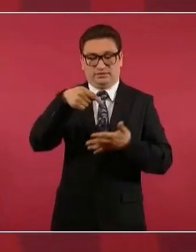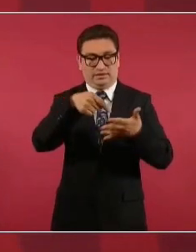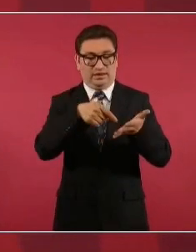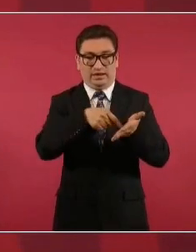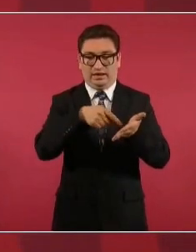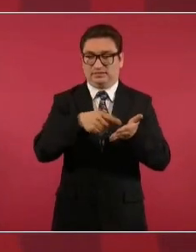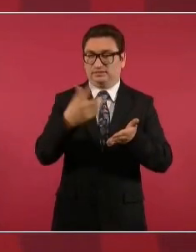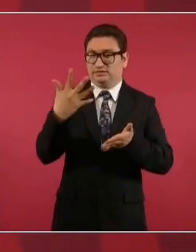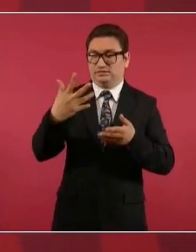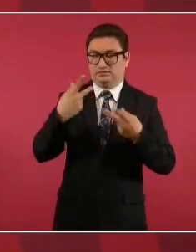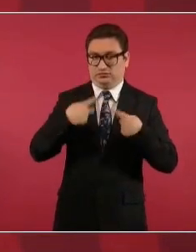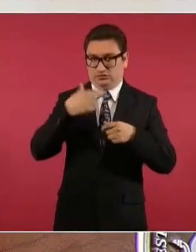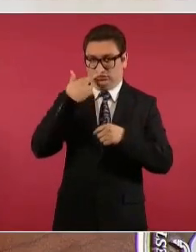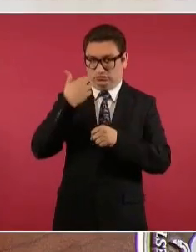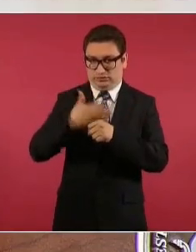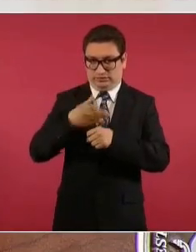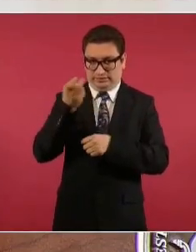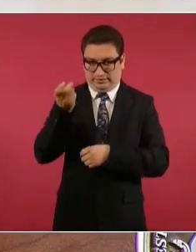responsables